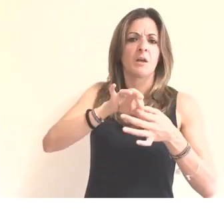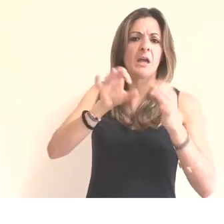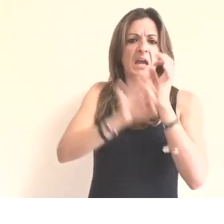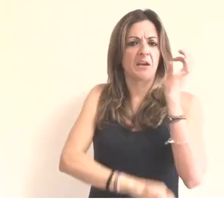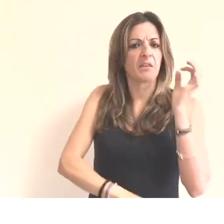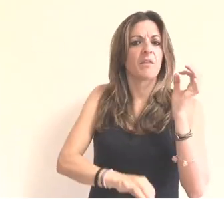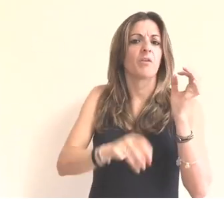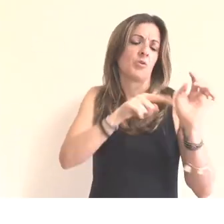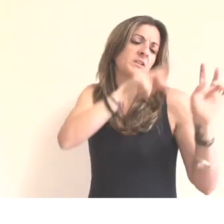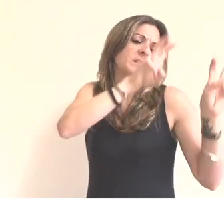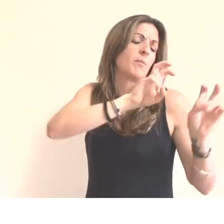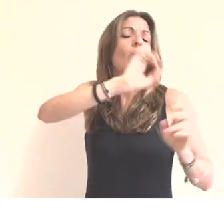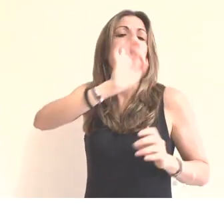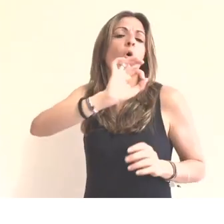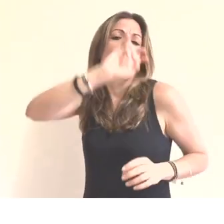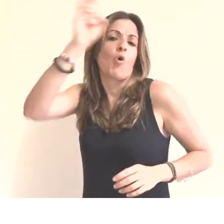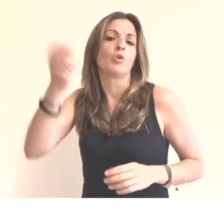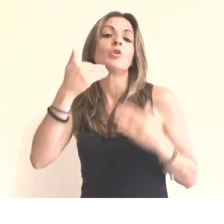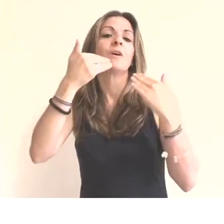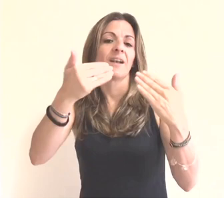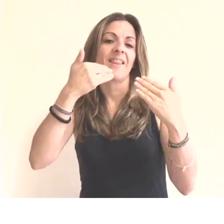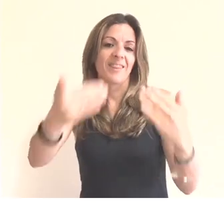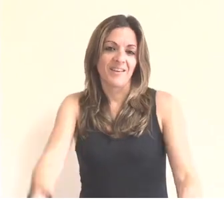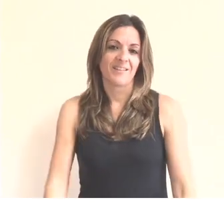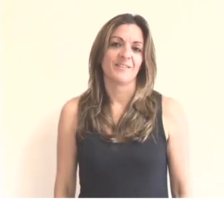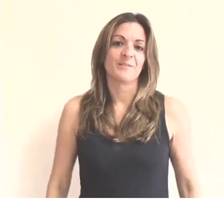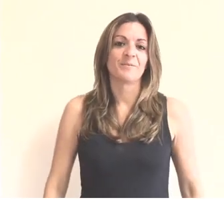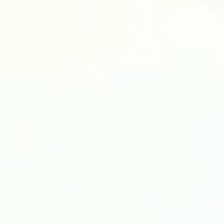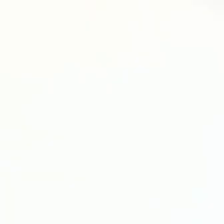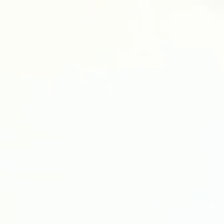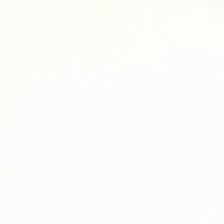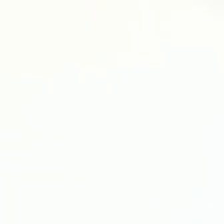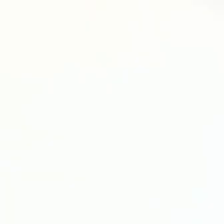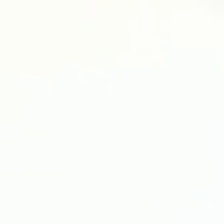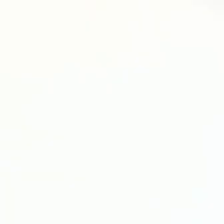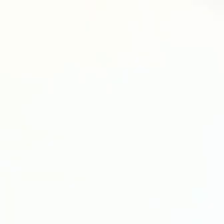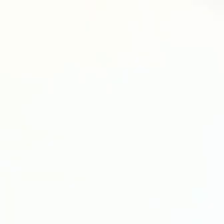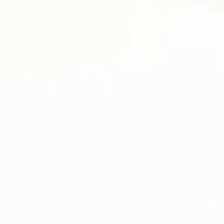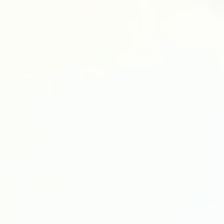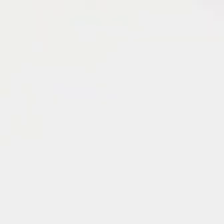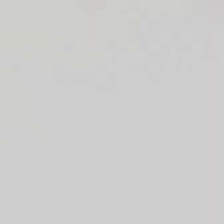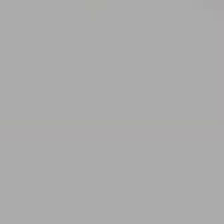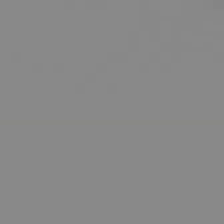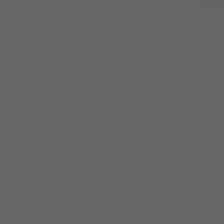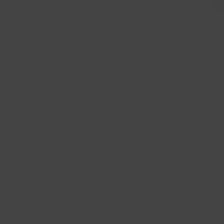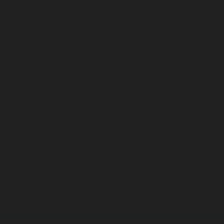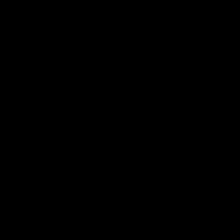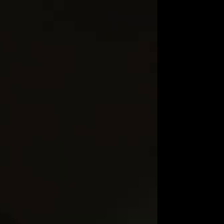recibir otros vídeos relacionados con este u otros temas. Gracias.